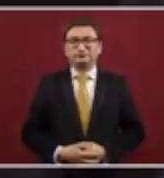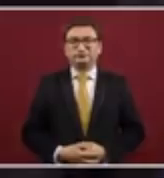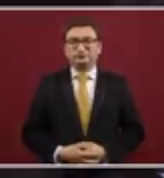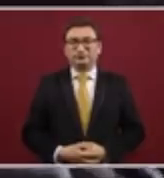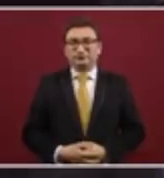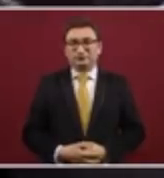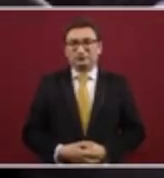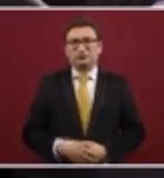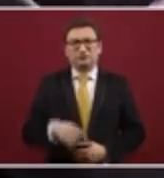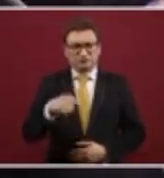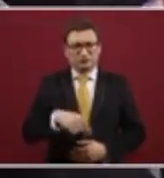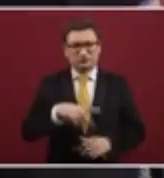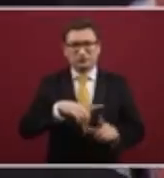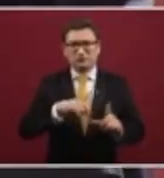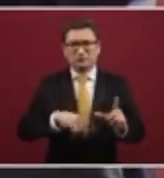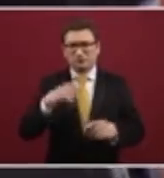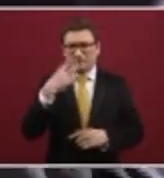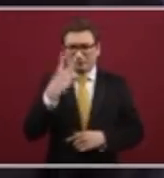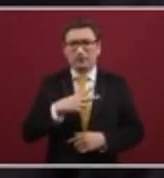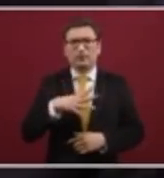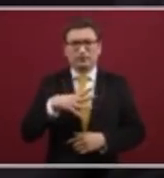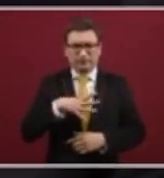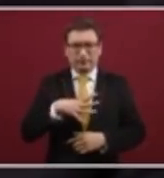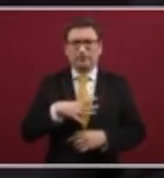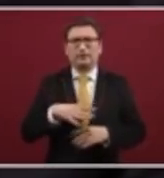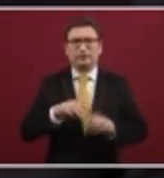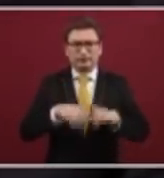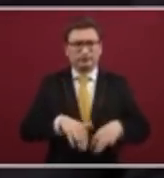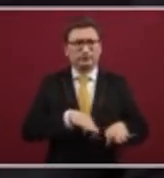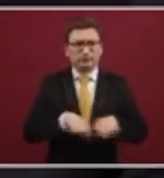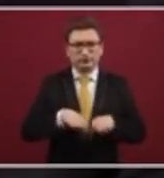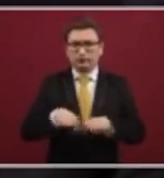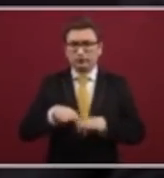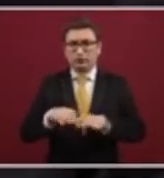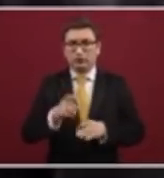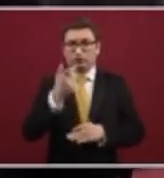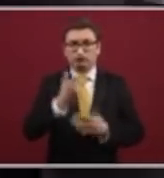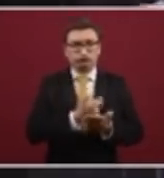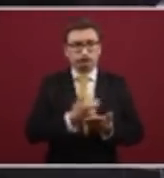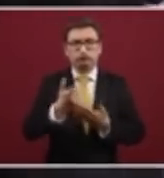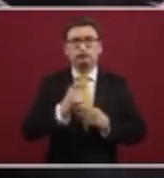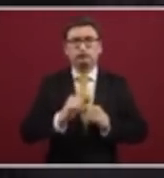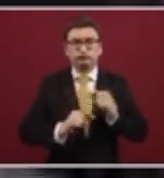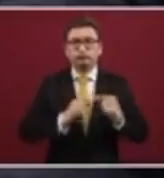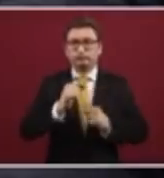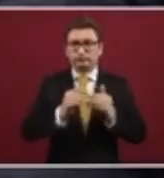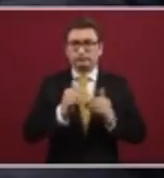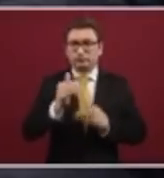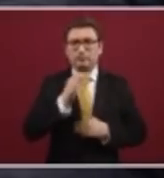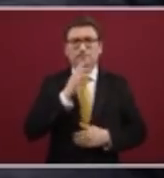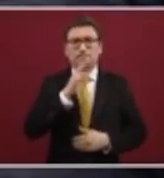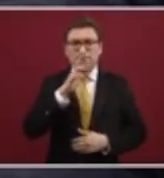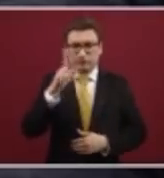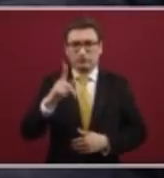hay empleos, que están mejorando los salarios, que hay control de